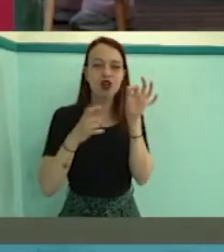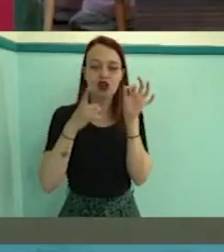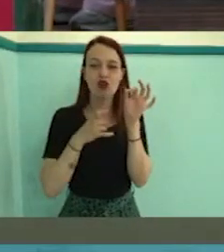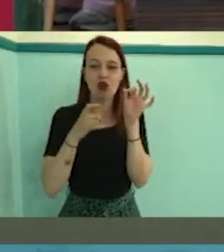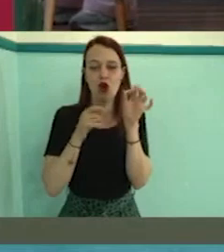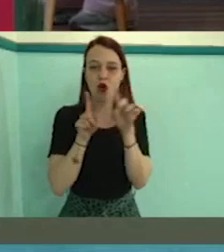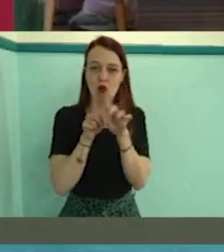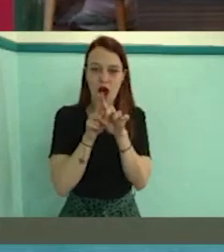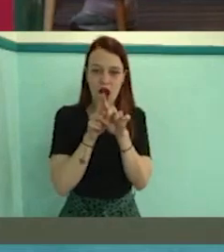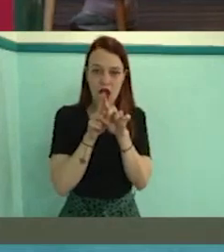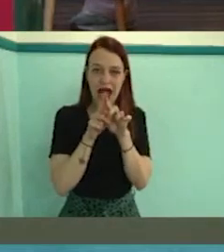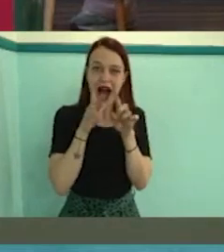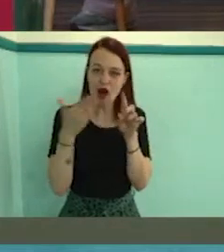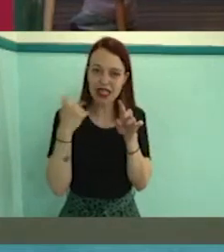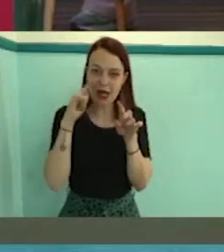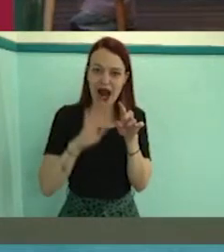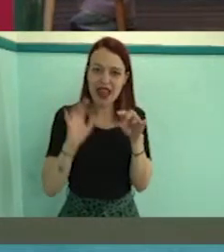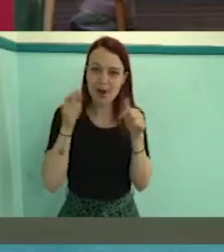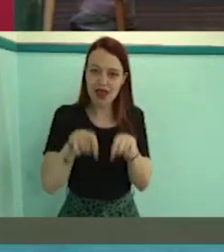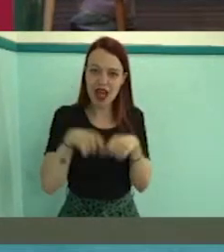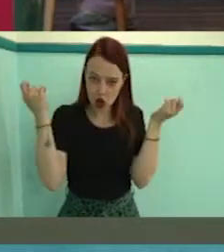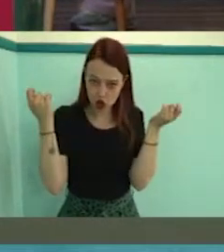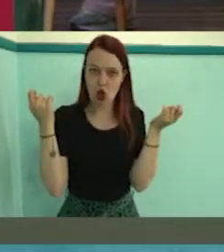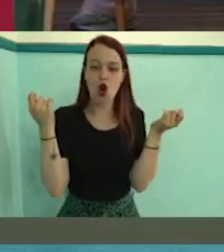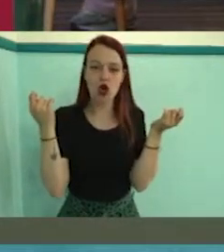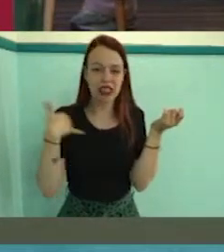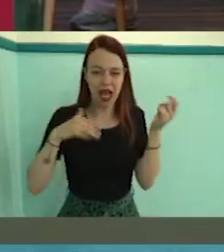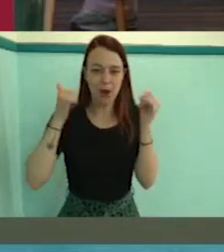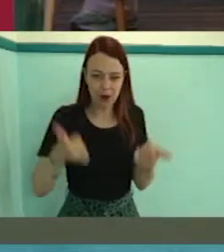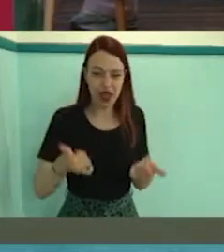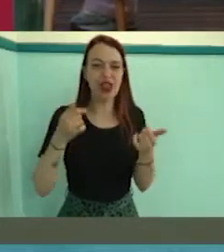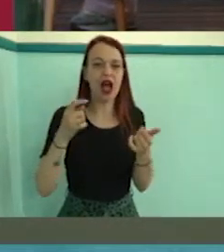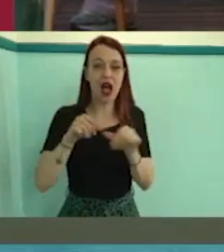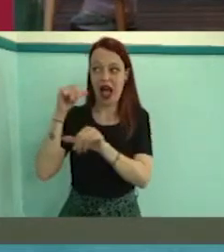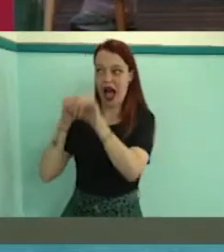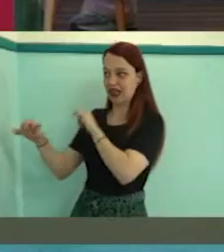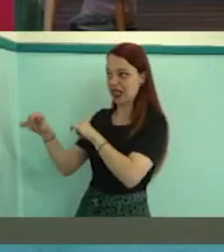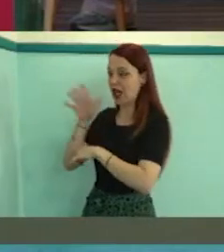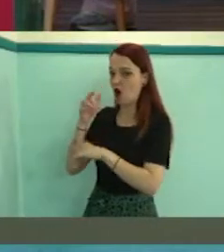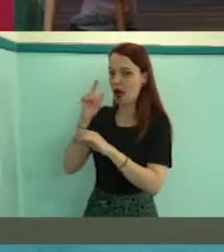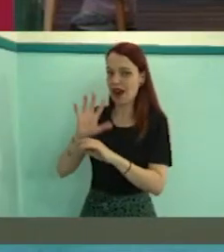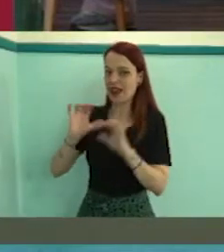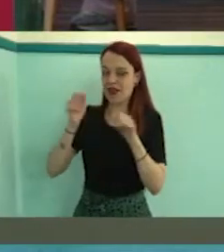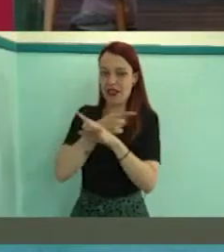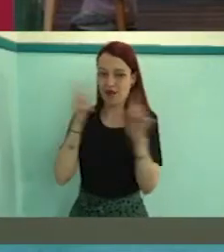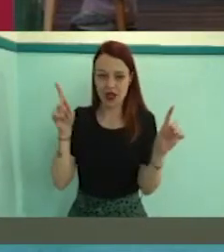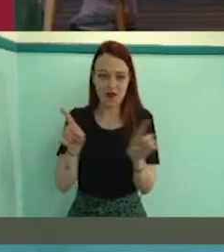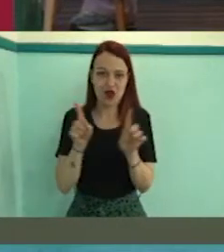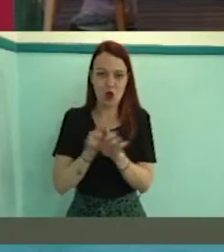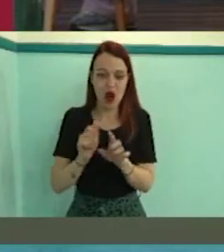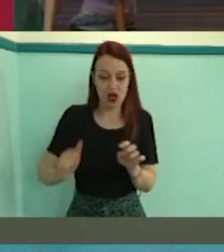sea ahora empezamos a romper un poquito ese parámetro o empiezan a romper el parámetro desde Disney pero no es casualidad no es casualidad que siempre